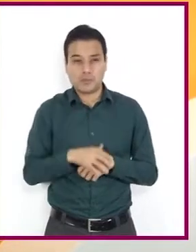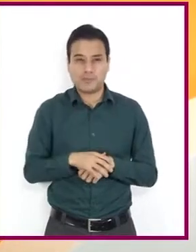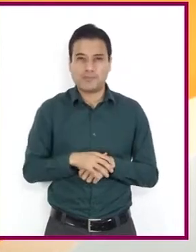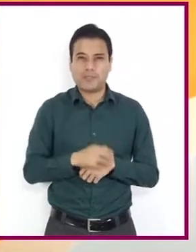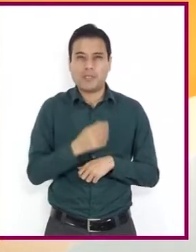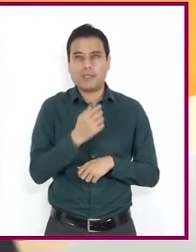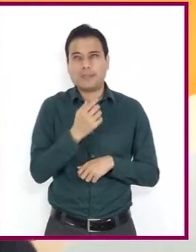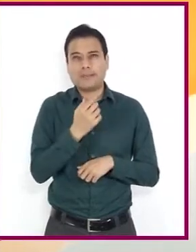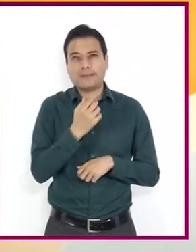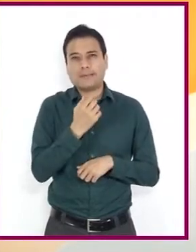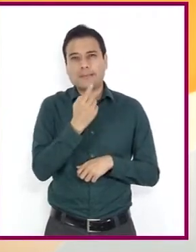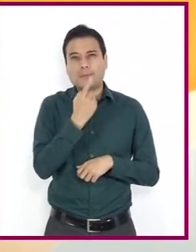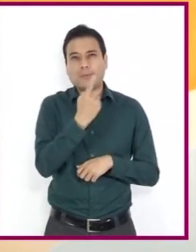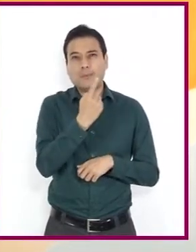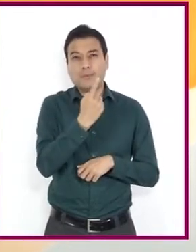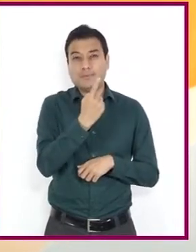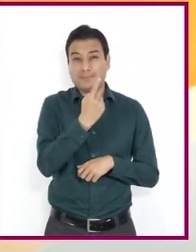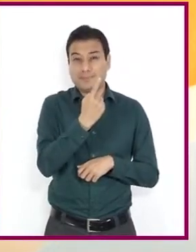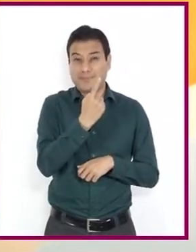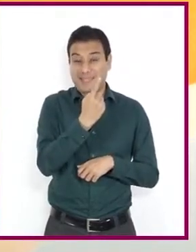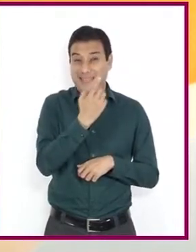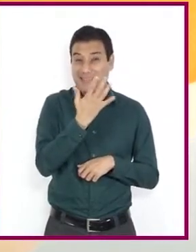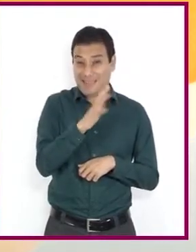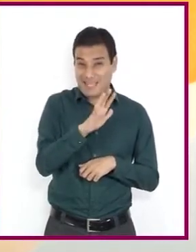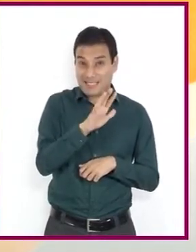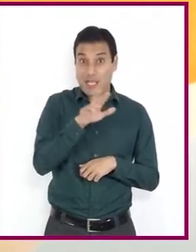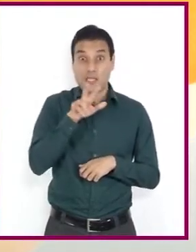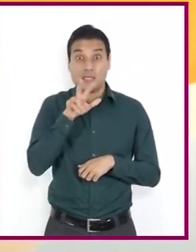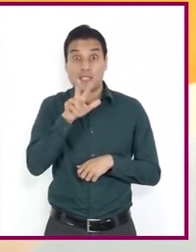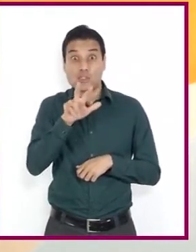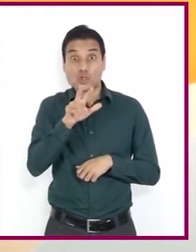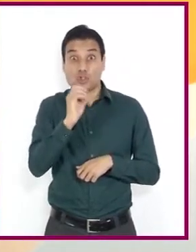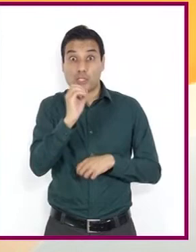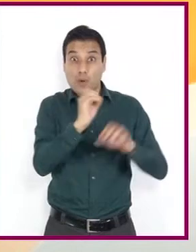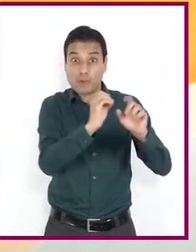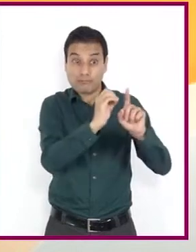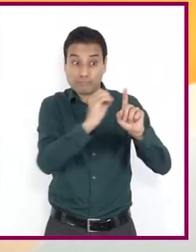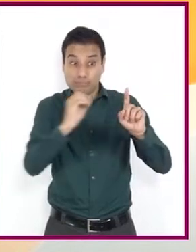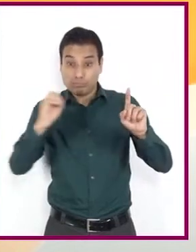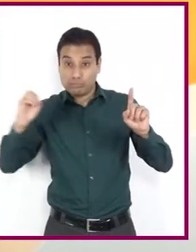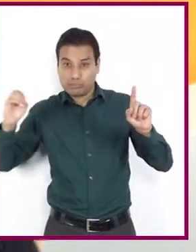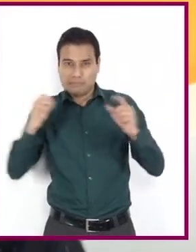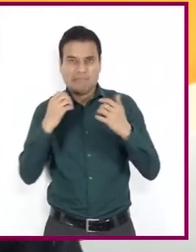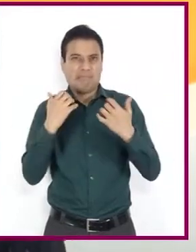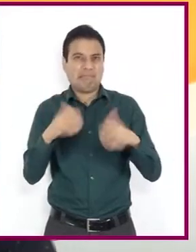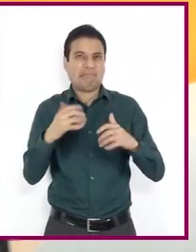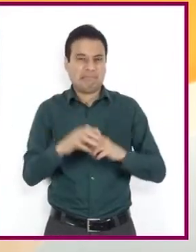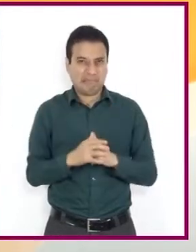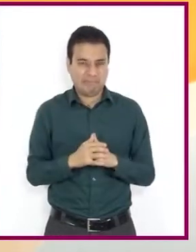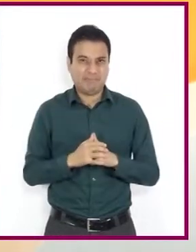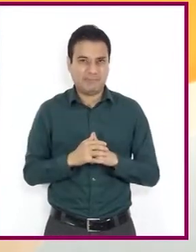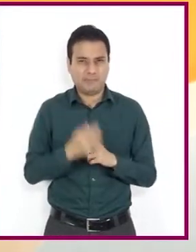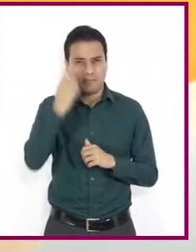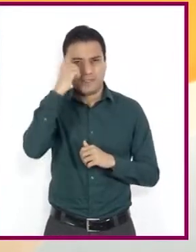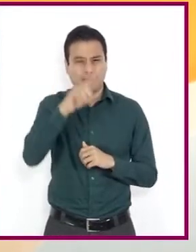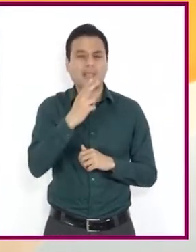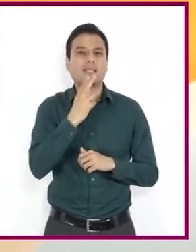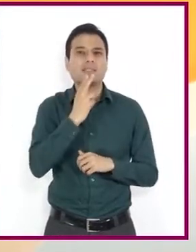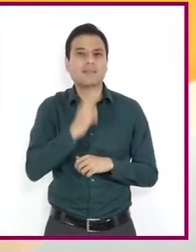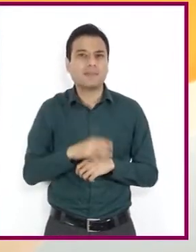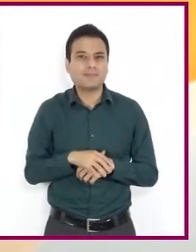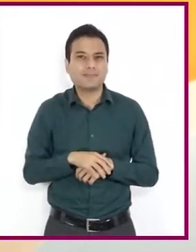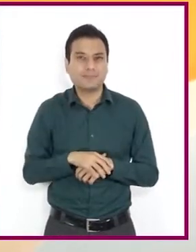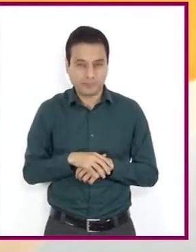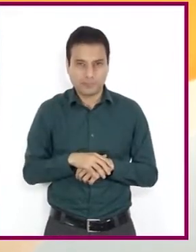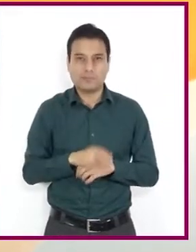un 10 seguido de 18 ceros. Eso es mucho. Se usa principalmente para esterilizar